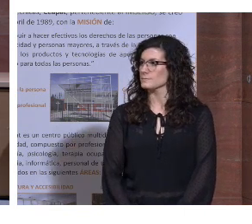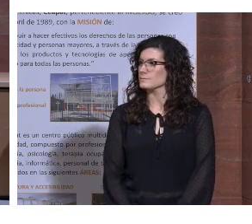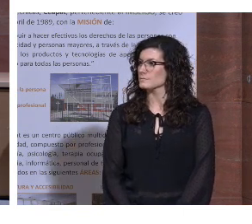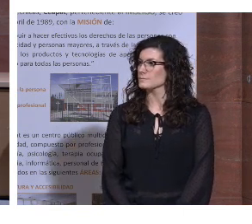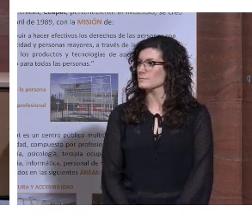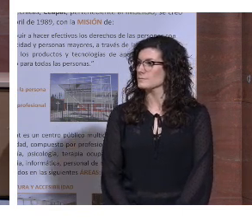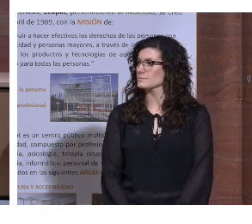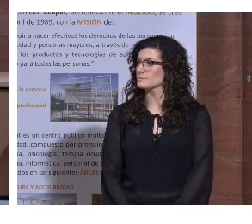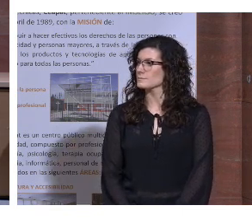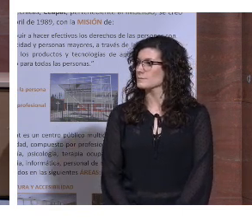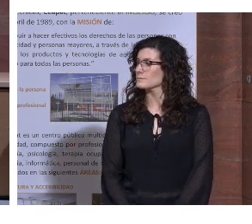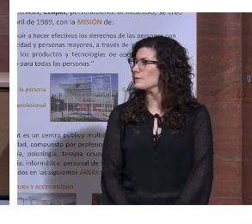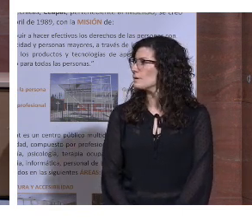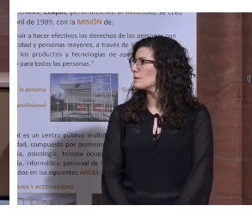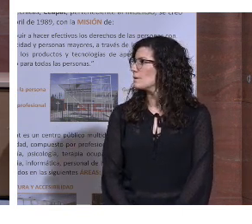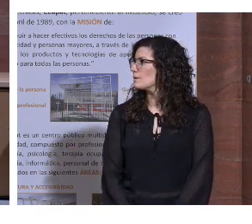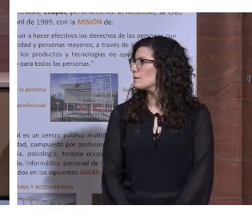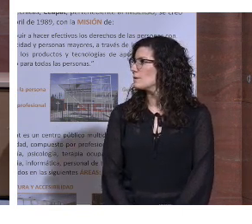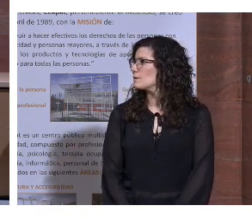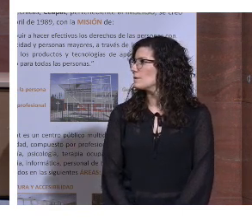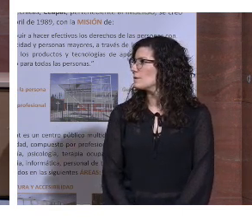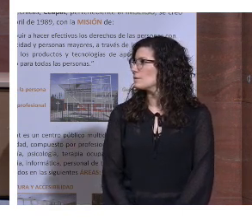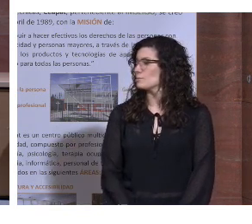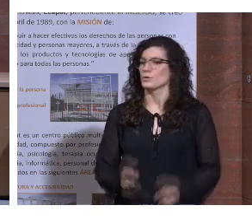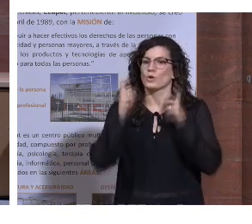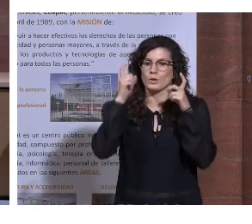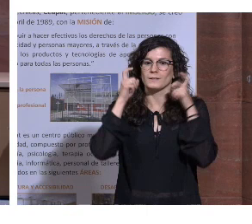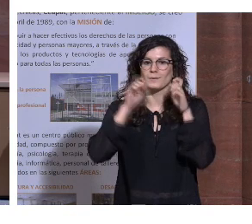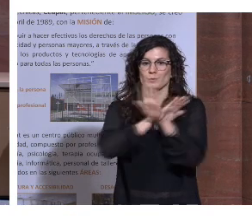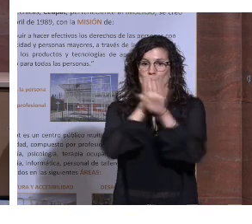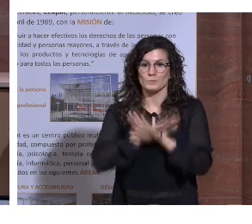Bueno, lo intentamos por última vez, si no, os digo.